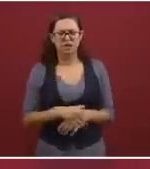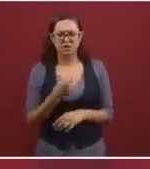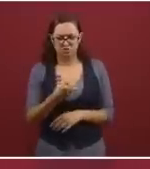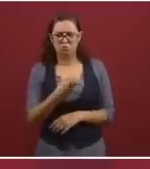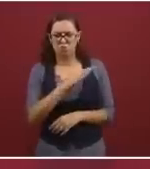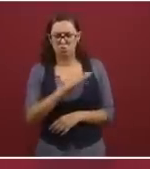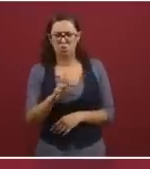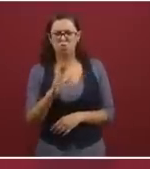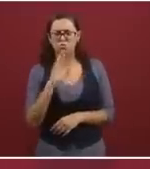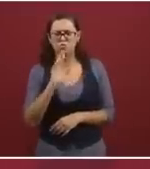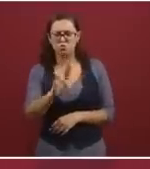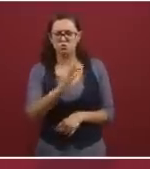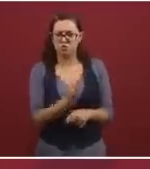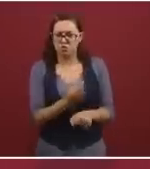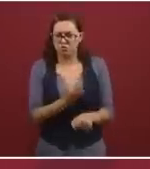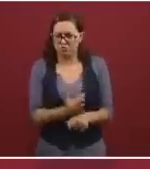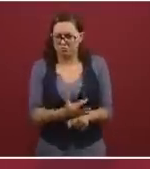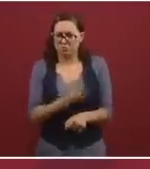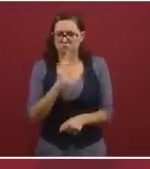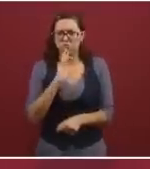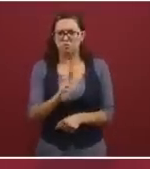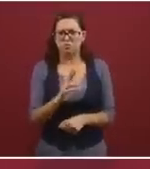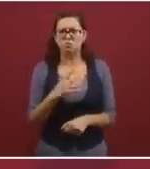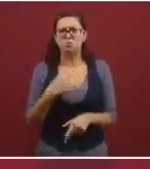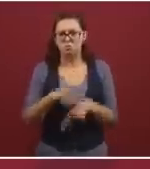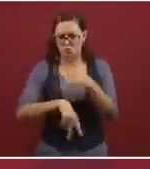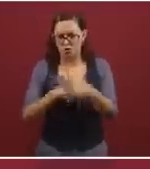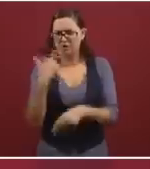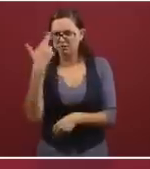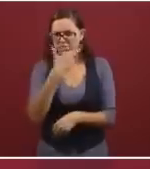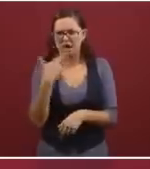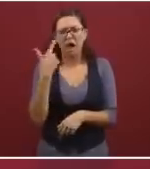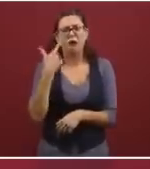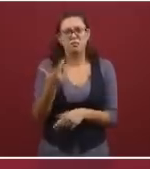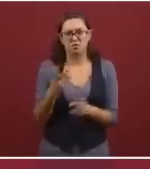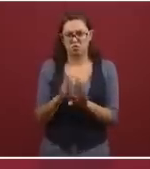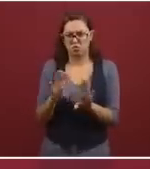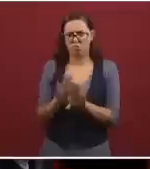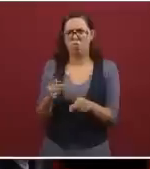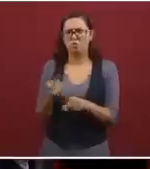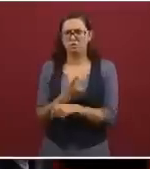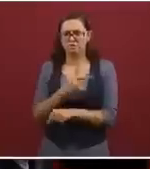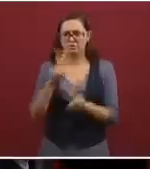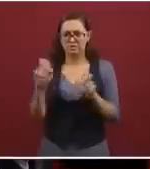contestar para saber cómo está la situación legal.